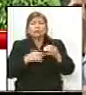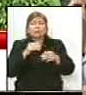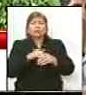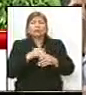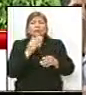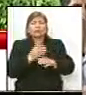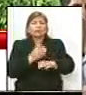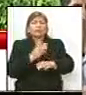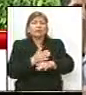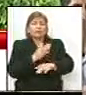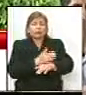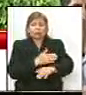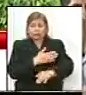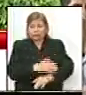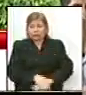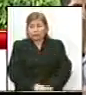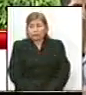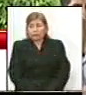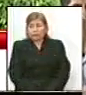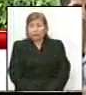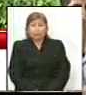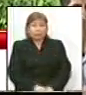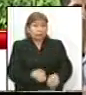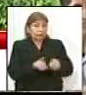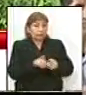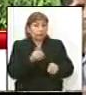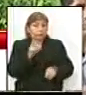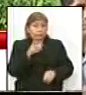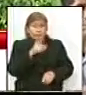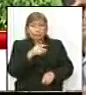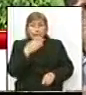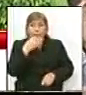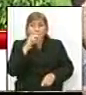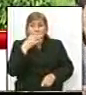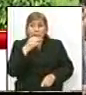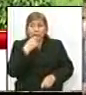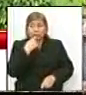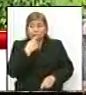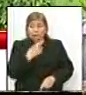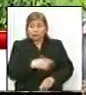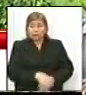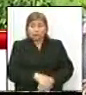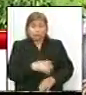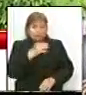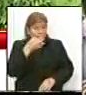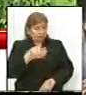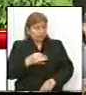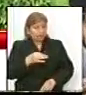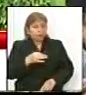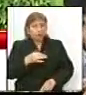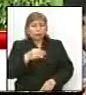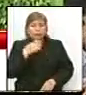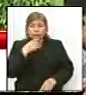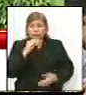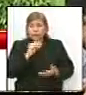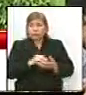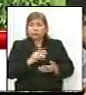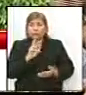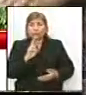en qué avance se encuentra. Como usted siempre Estoy seguro, estás macho en